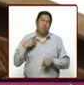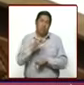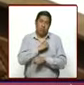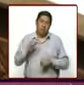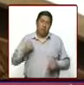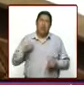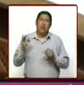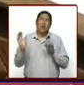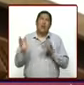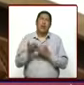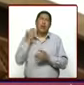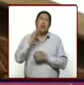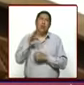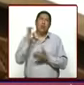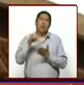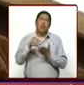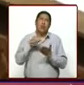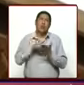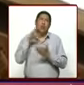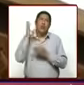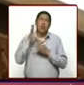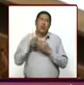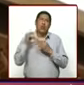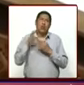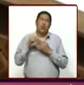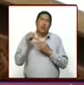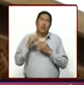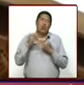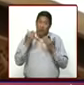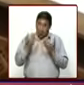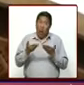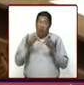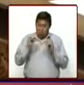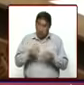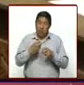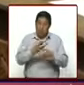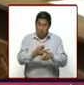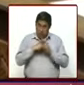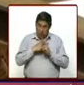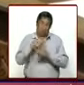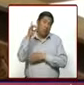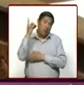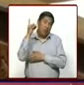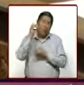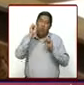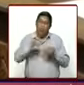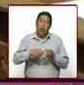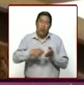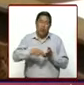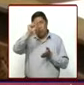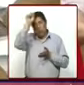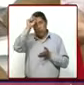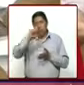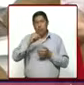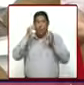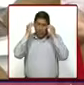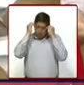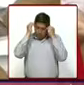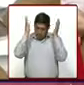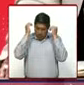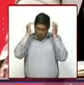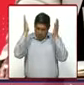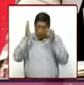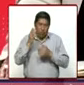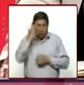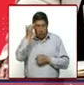esos casi 400 millones de dólares que están destinados al municipio de La Paz sean de una vez aprobados. Ojalá, señor